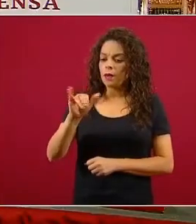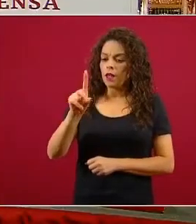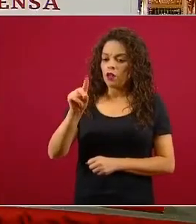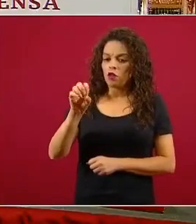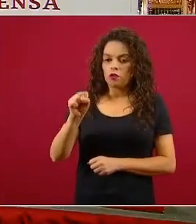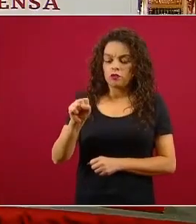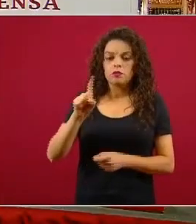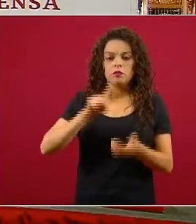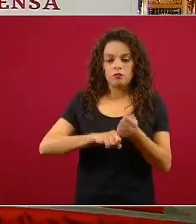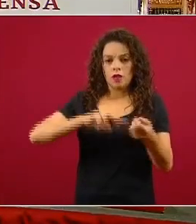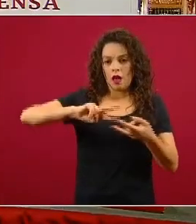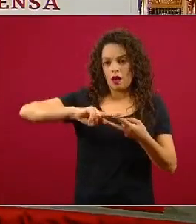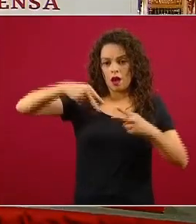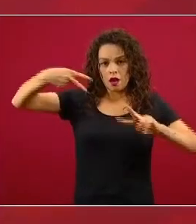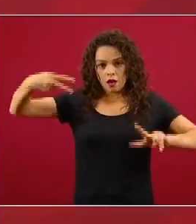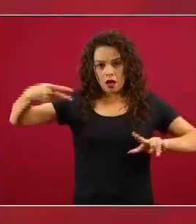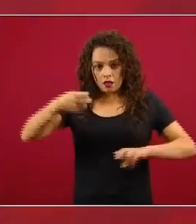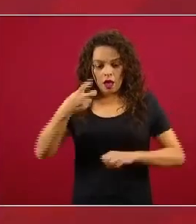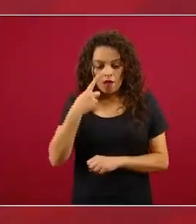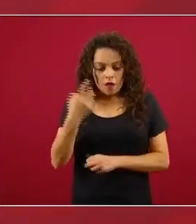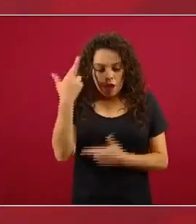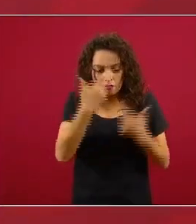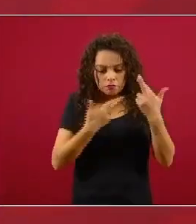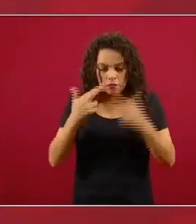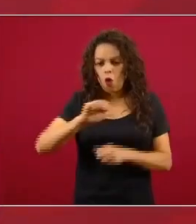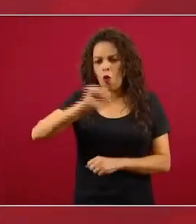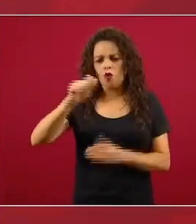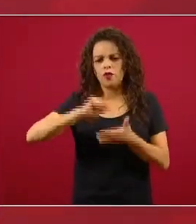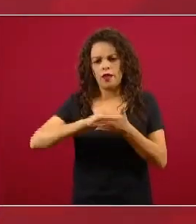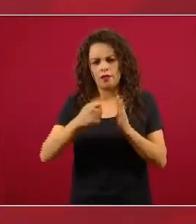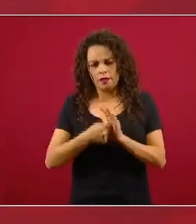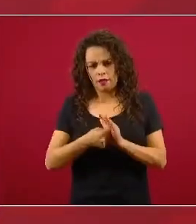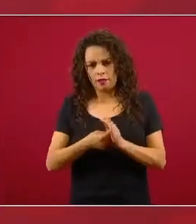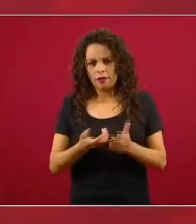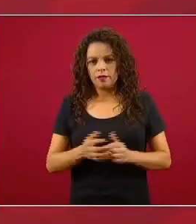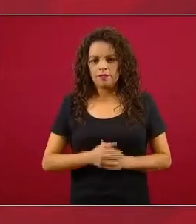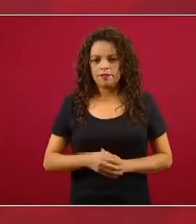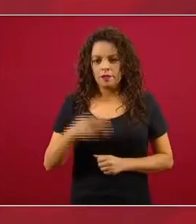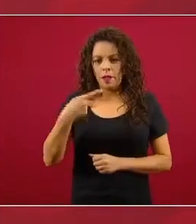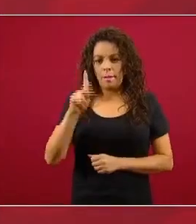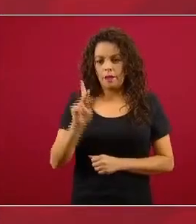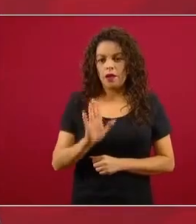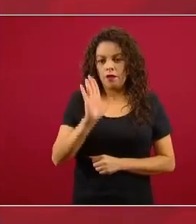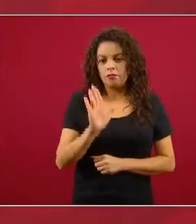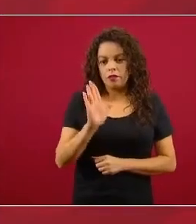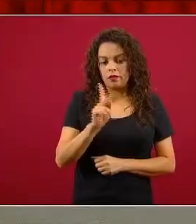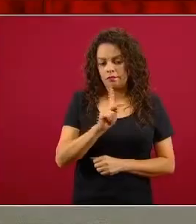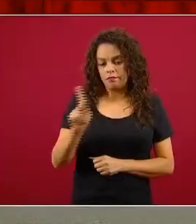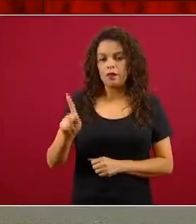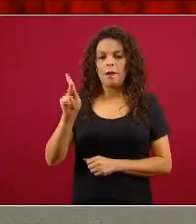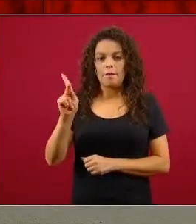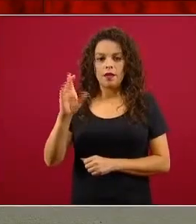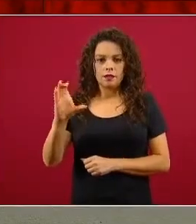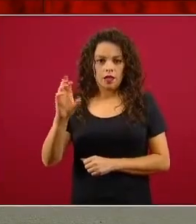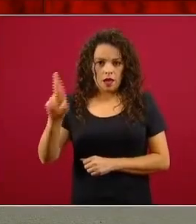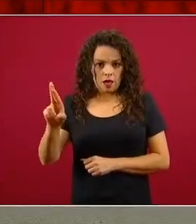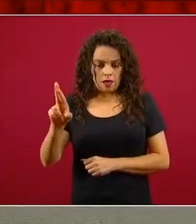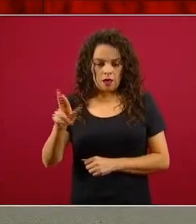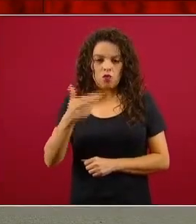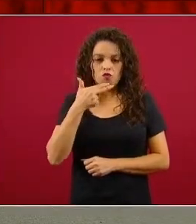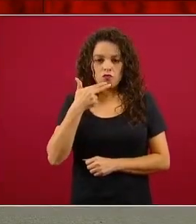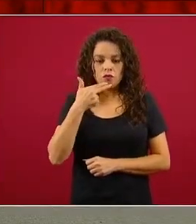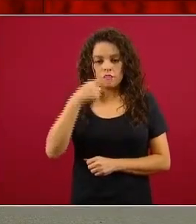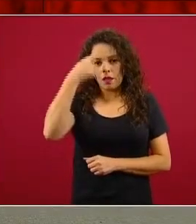secuencias genéticas, un poco análogo, otra técnica, pero podríamos decir que análogo a la PCR que se utiliza